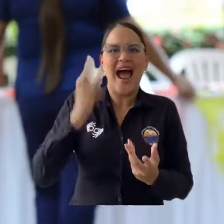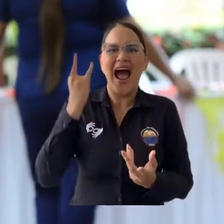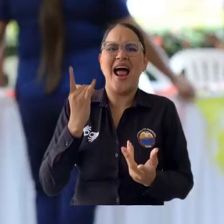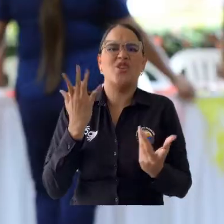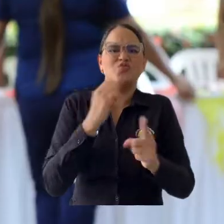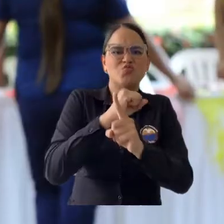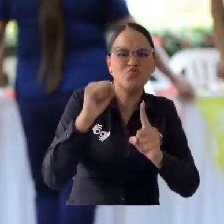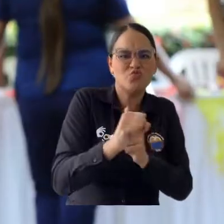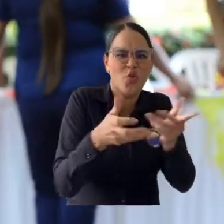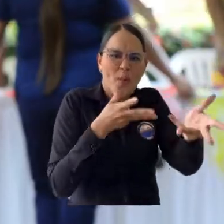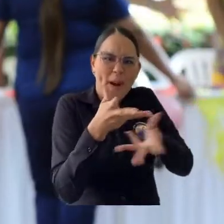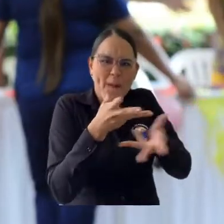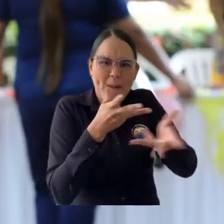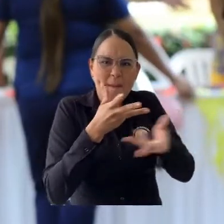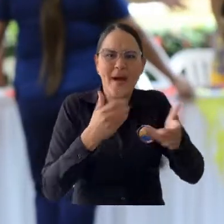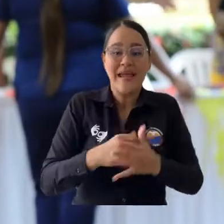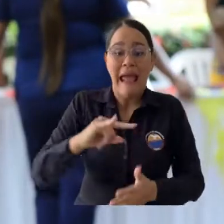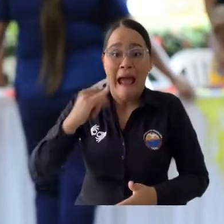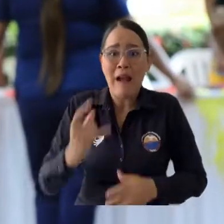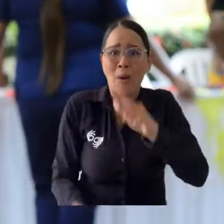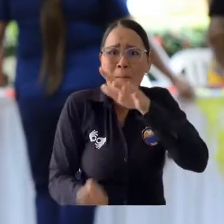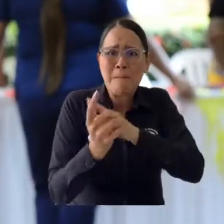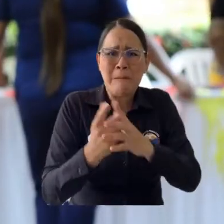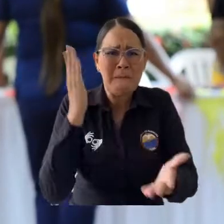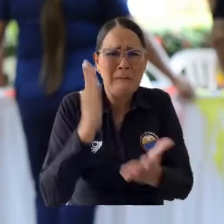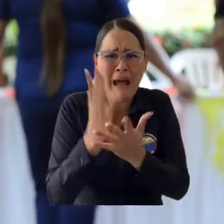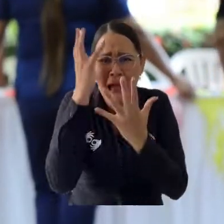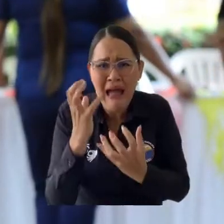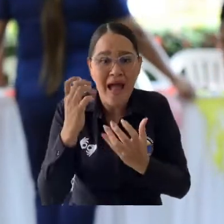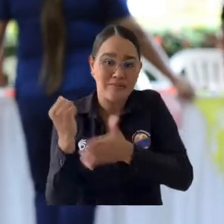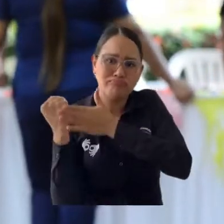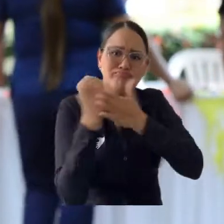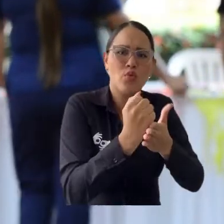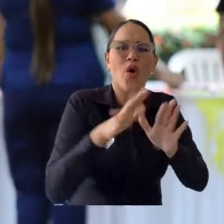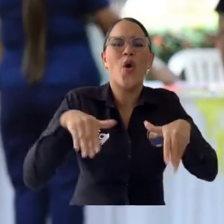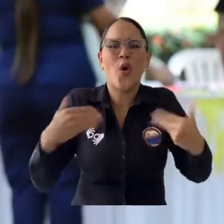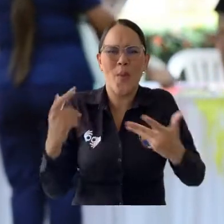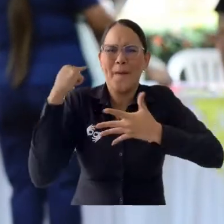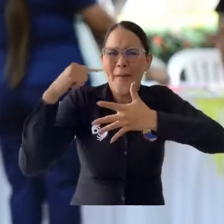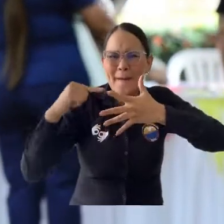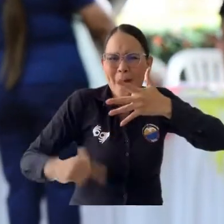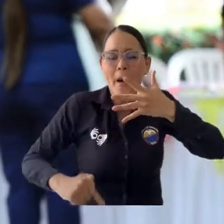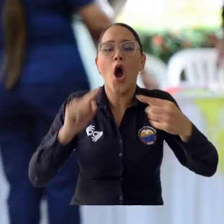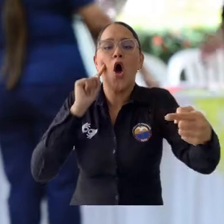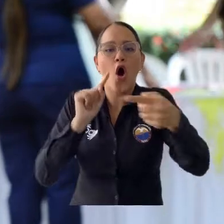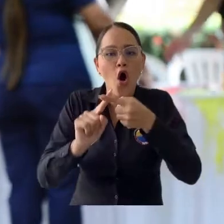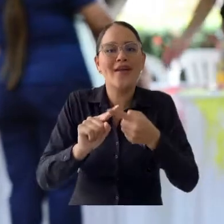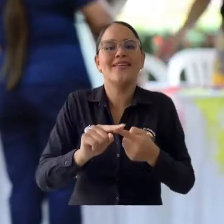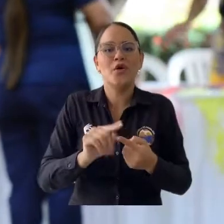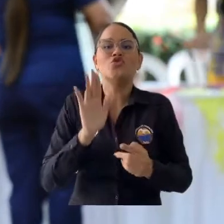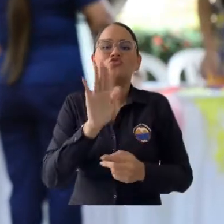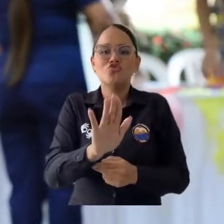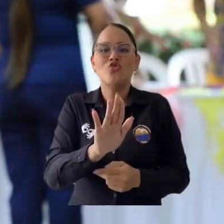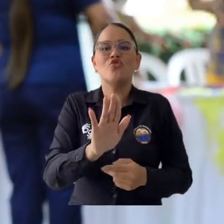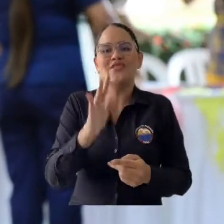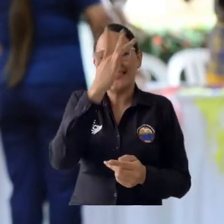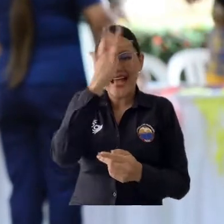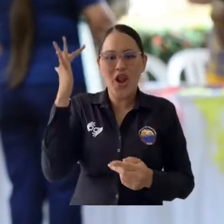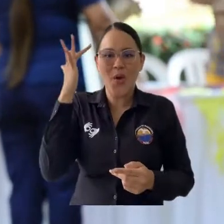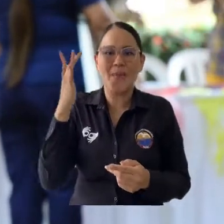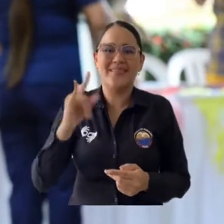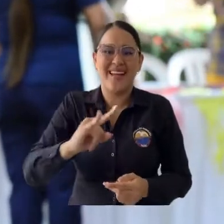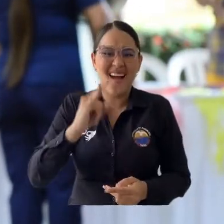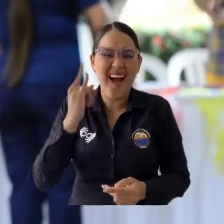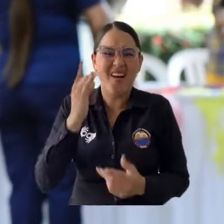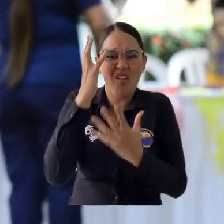sociales, estrategias y primeros auxilios emocionales que van en el marco de lo que es como tal la promoción de la salud y la prevención de la enfermedad